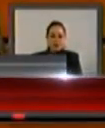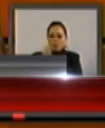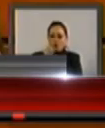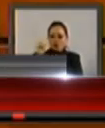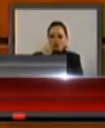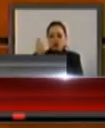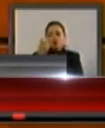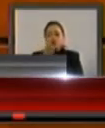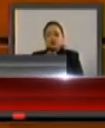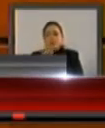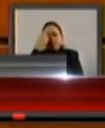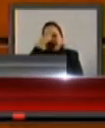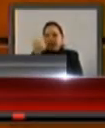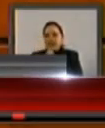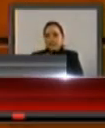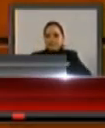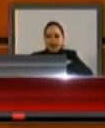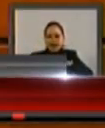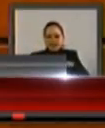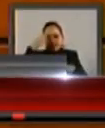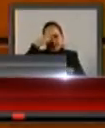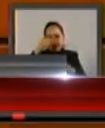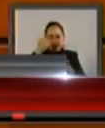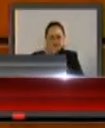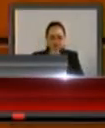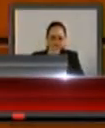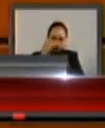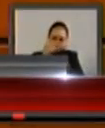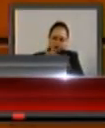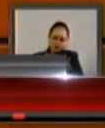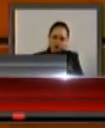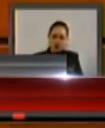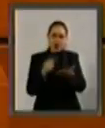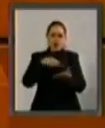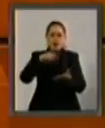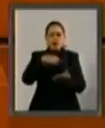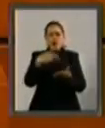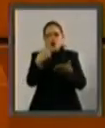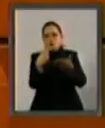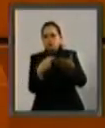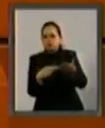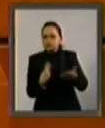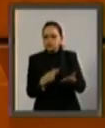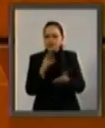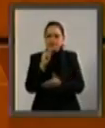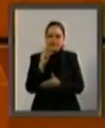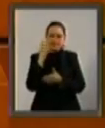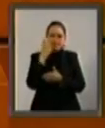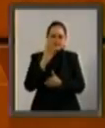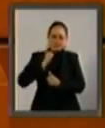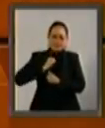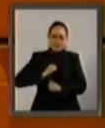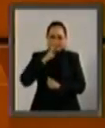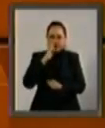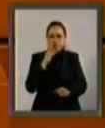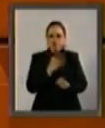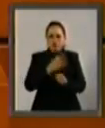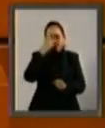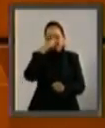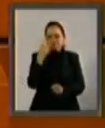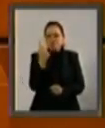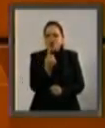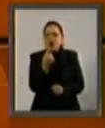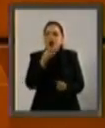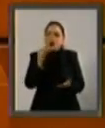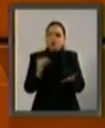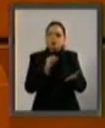que será una base de datos que aglutinará la información de 33 autoridades en el país y que permitirá